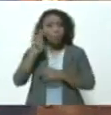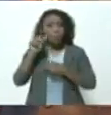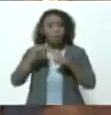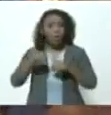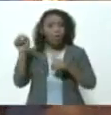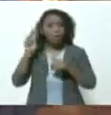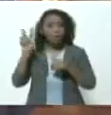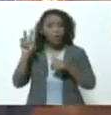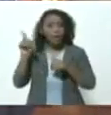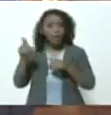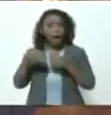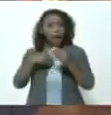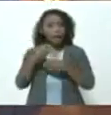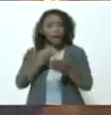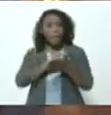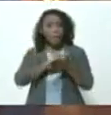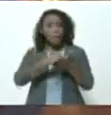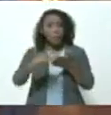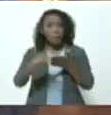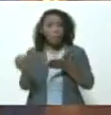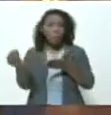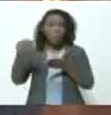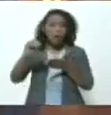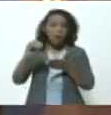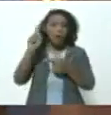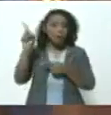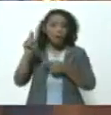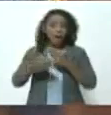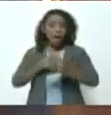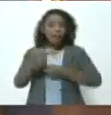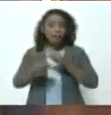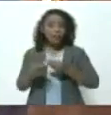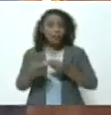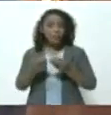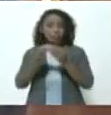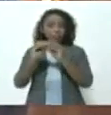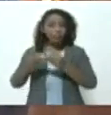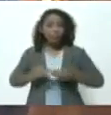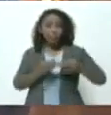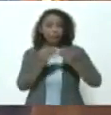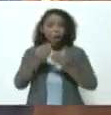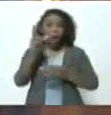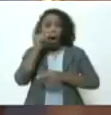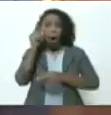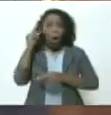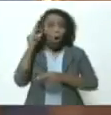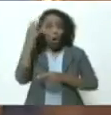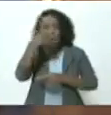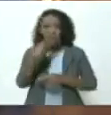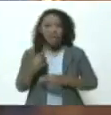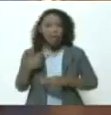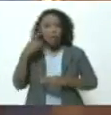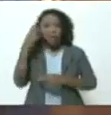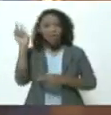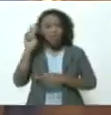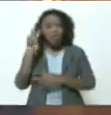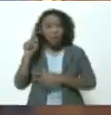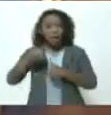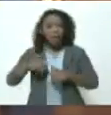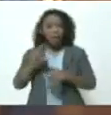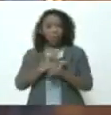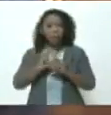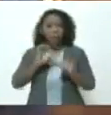Venezuela. Y habría que subrayar además que están hechos por muchachos venezolanos que se han preparado,